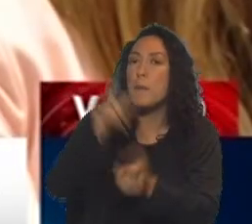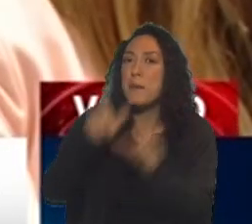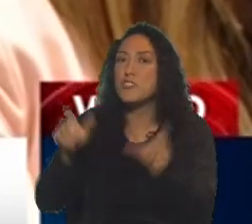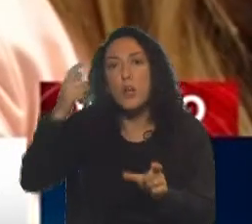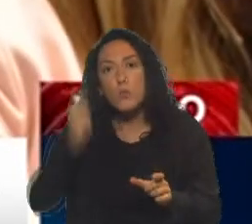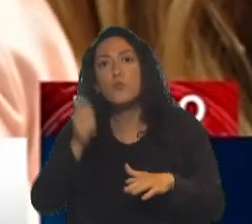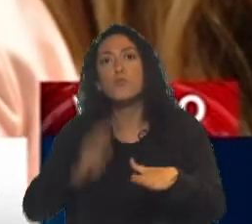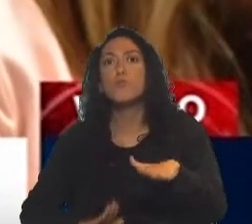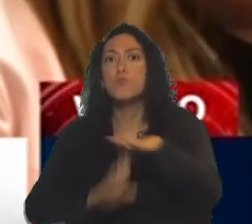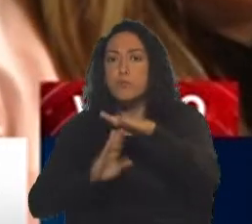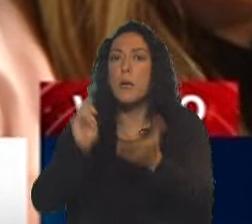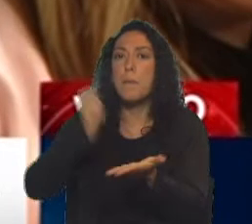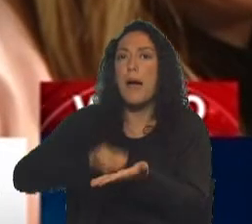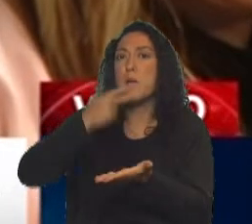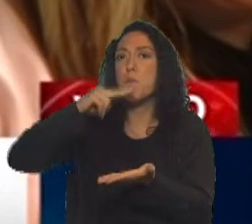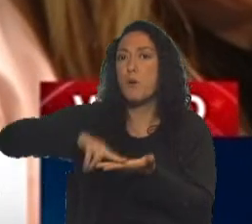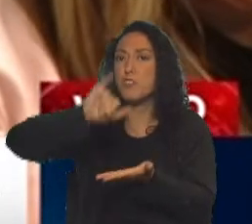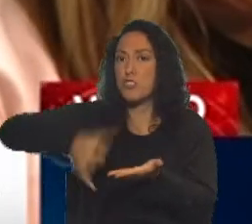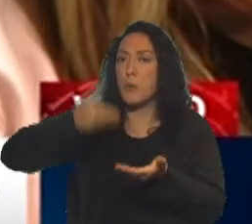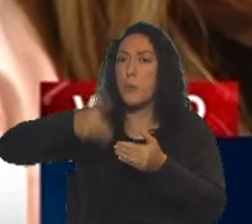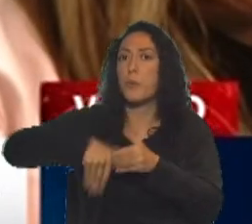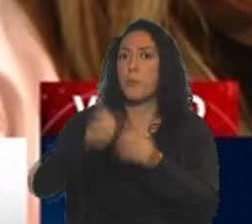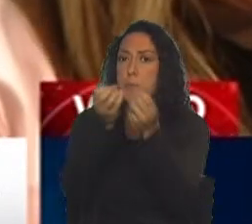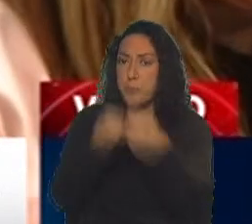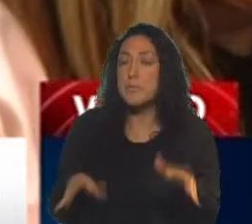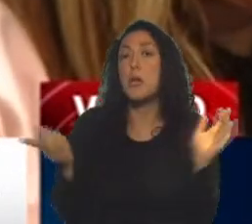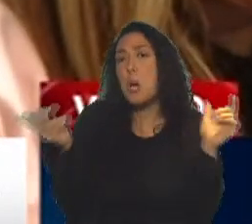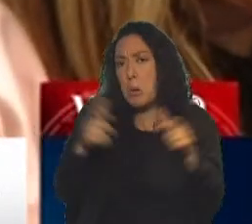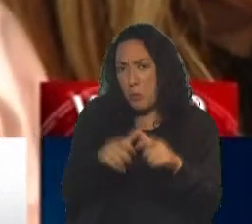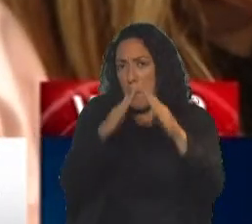impuesto. Una reunión a vistas pacífica,